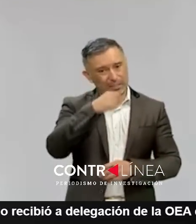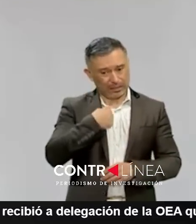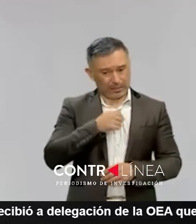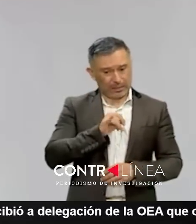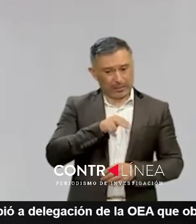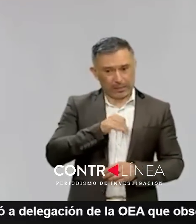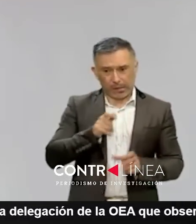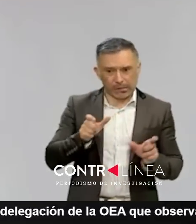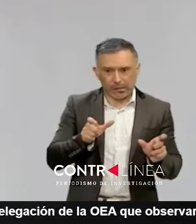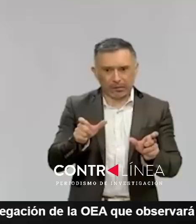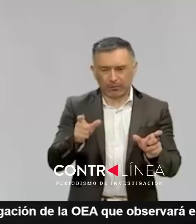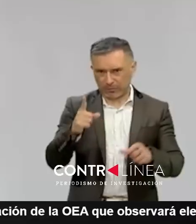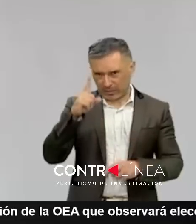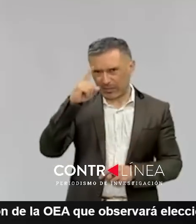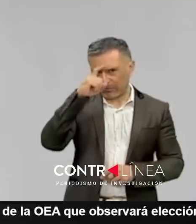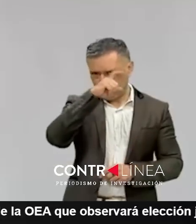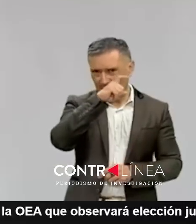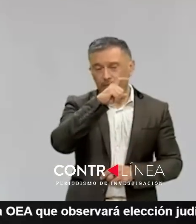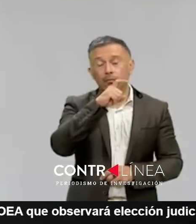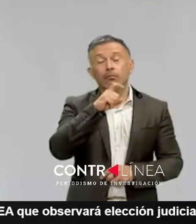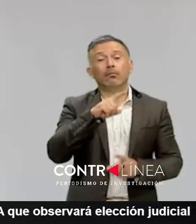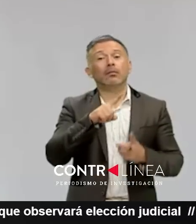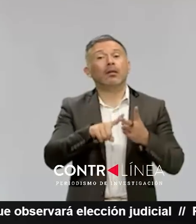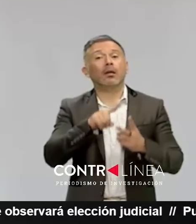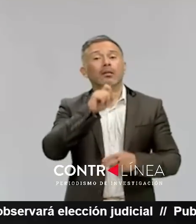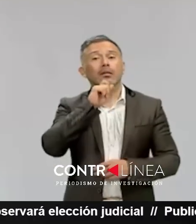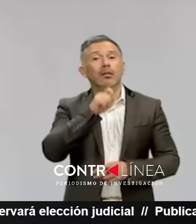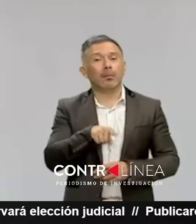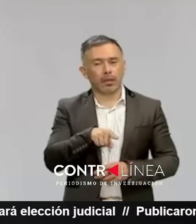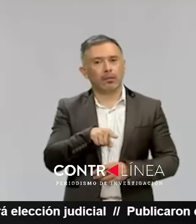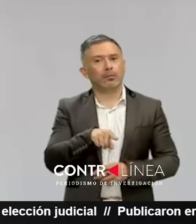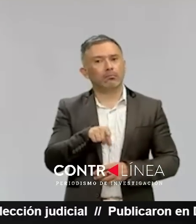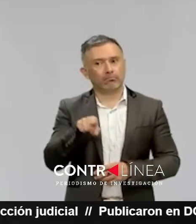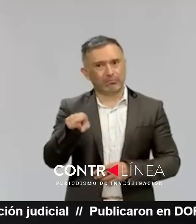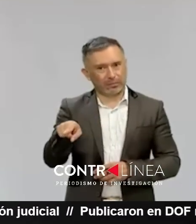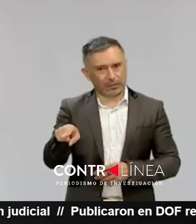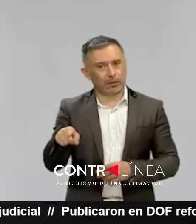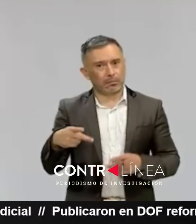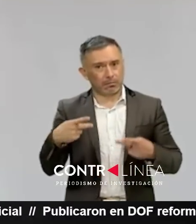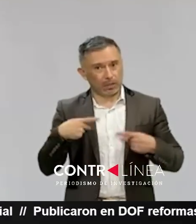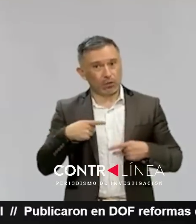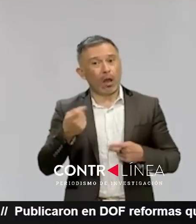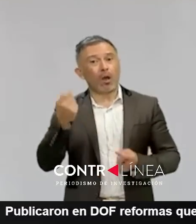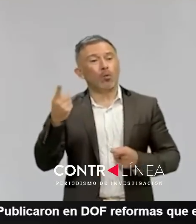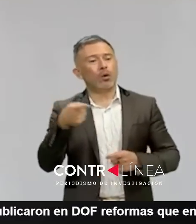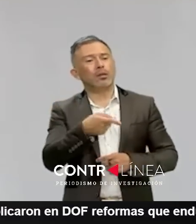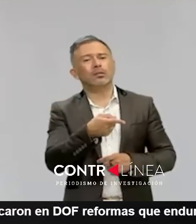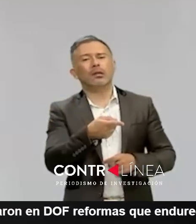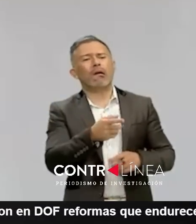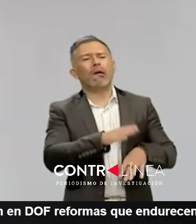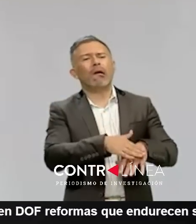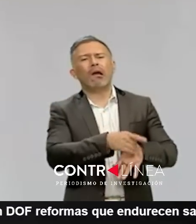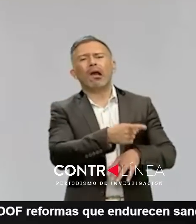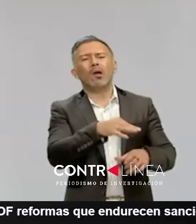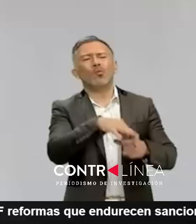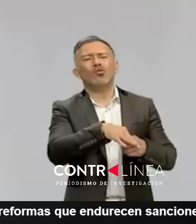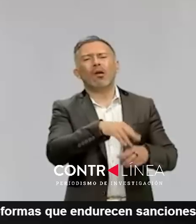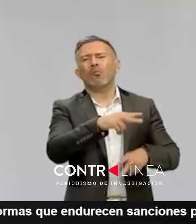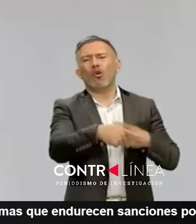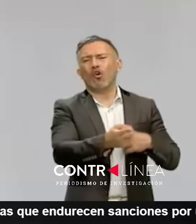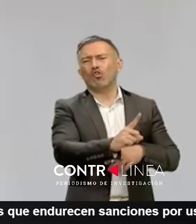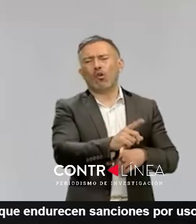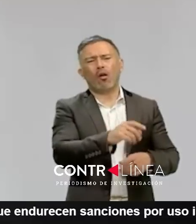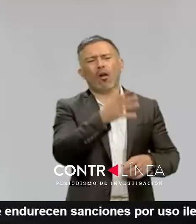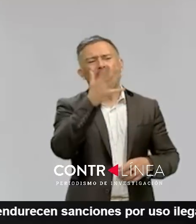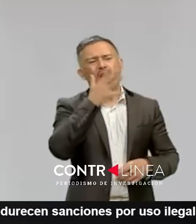es estar frente a quienes están invitando a no votar, a no participar. Eso también